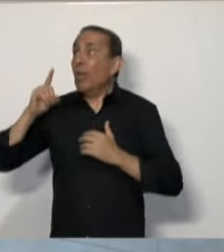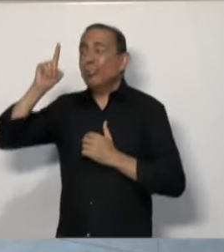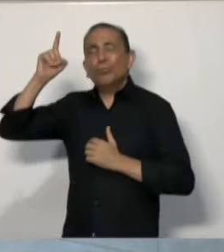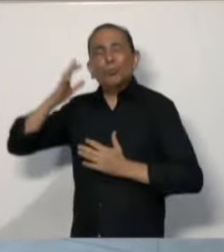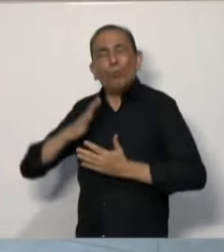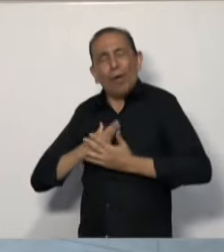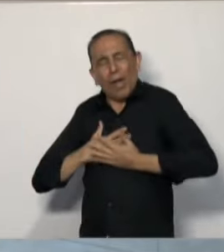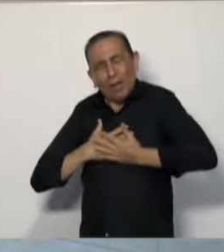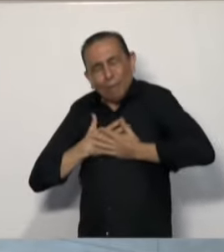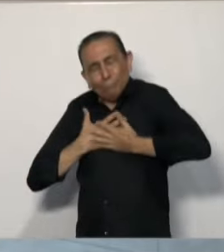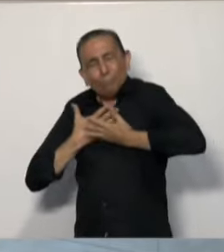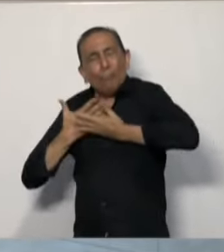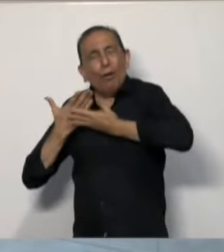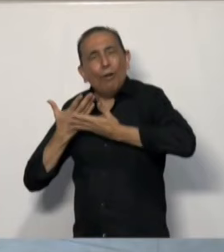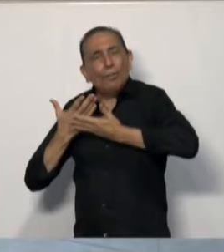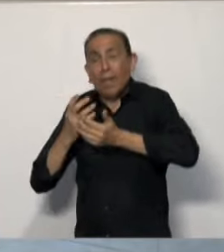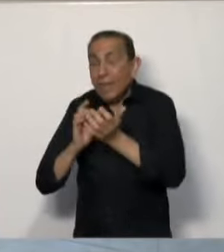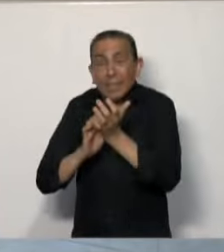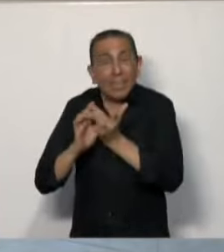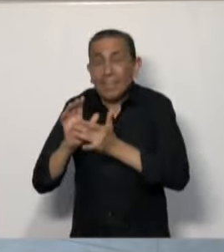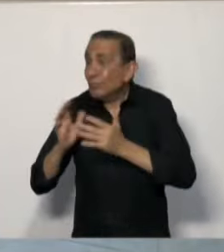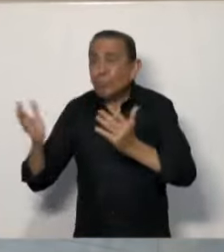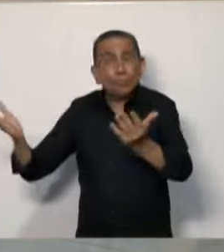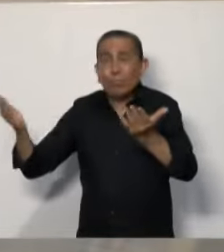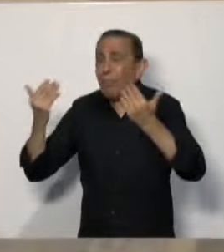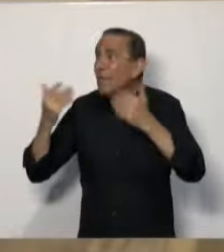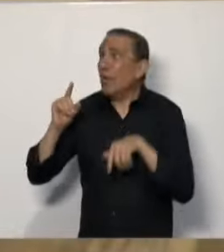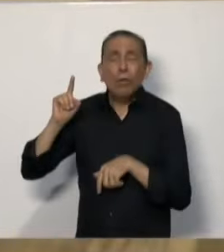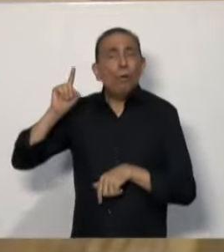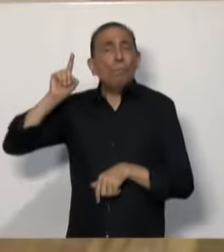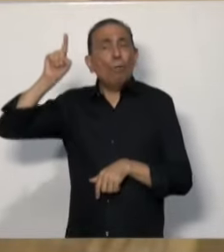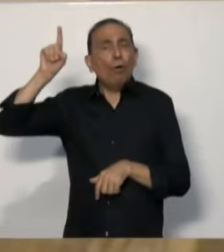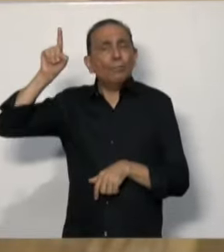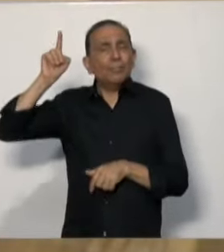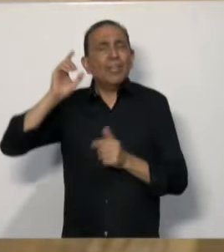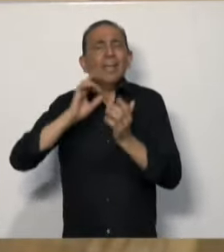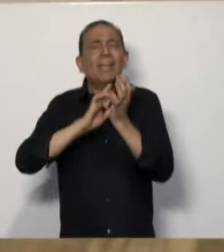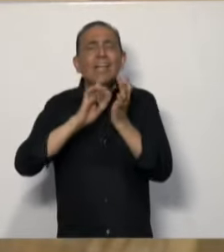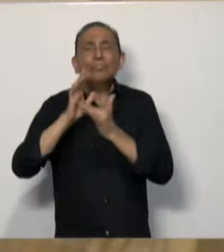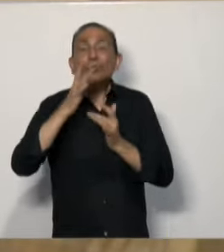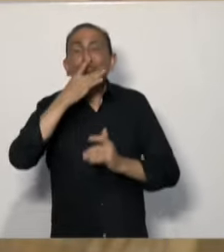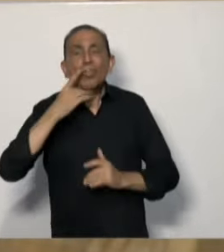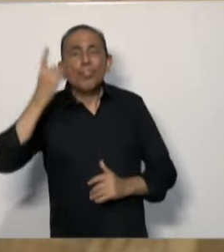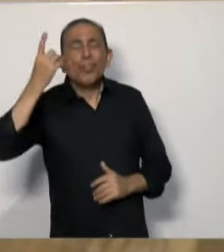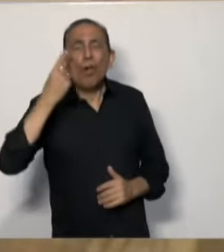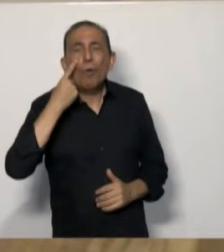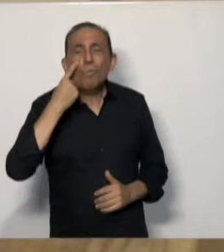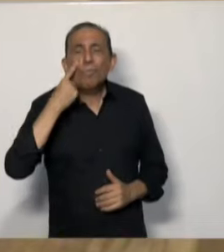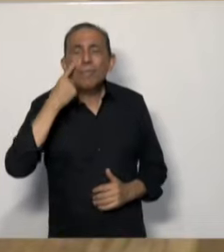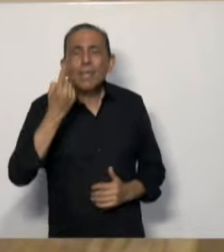Monseñor Jorge García Cuerva, arzobispo de Buenos Aires y primado de la Argentina.